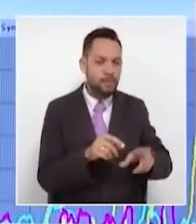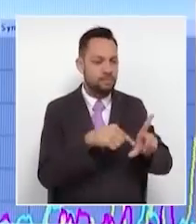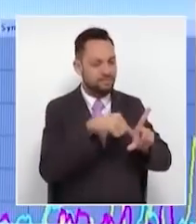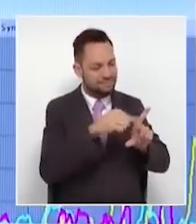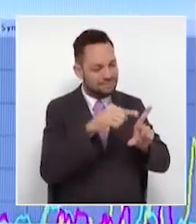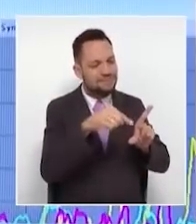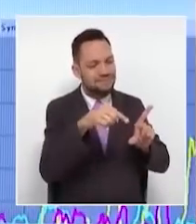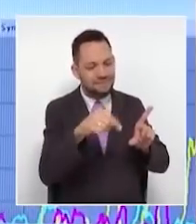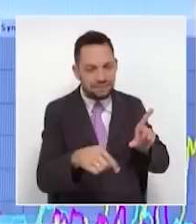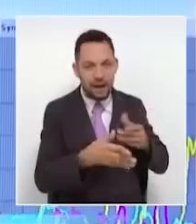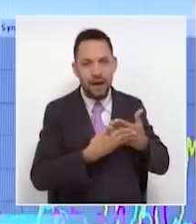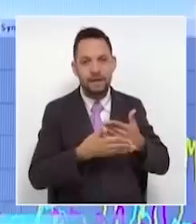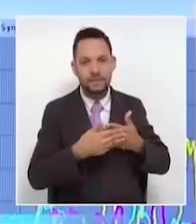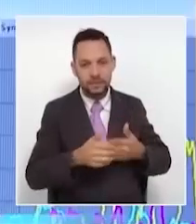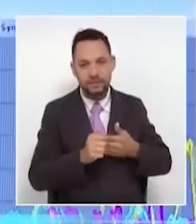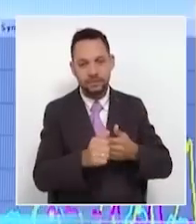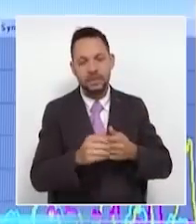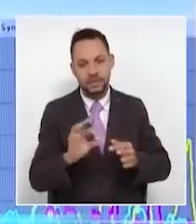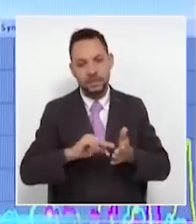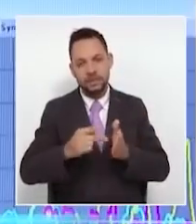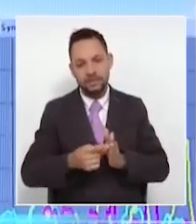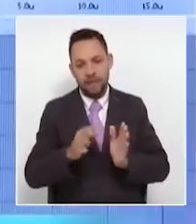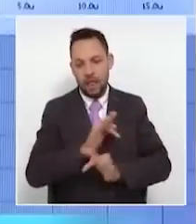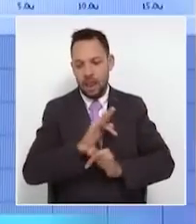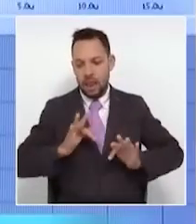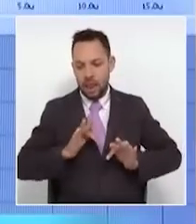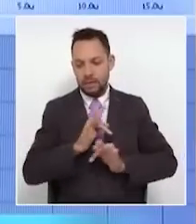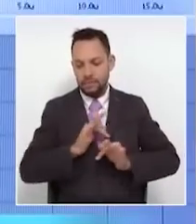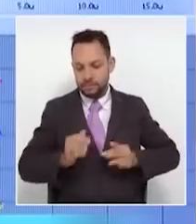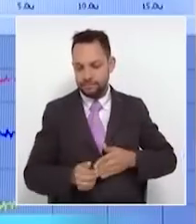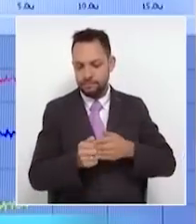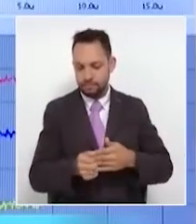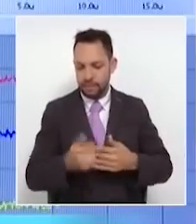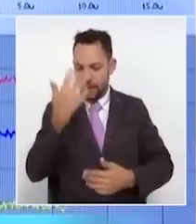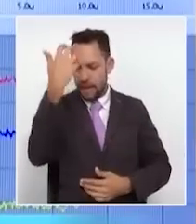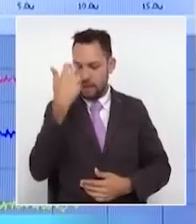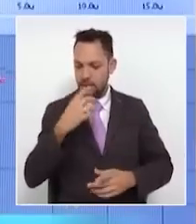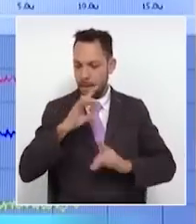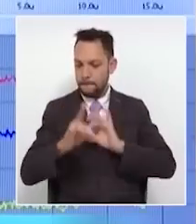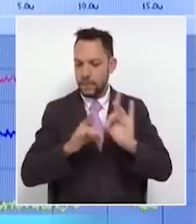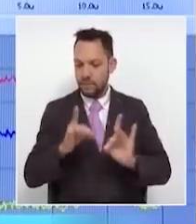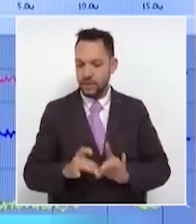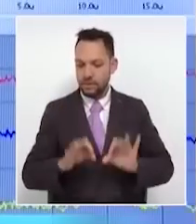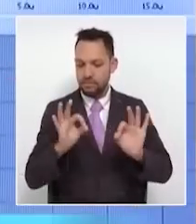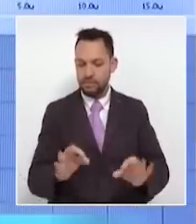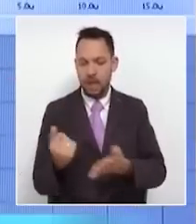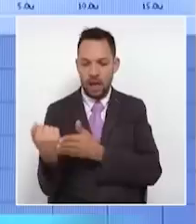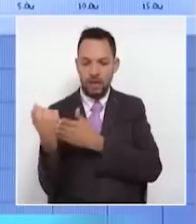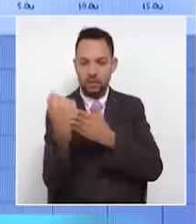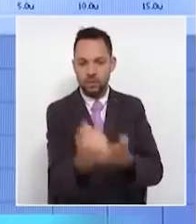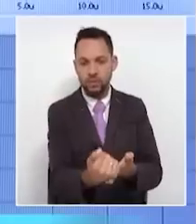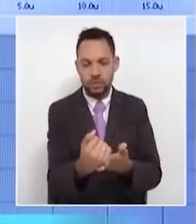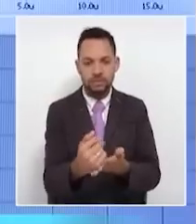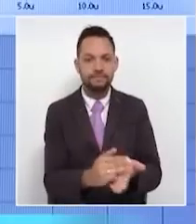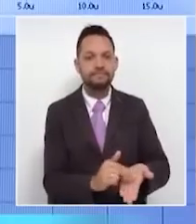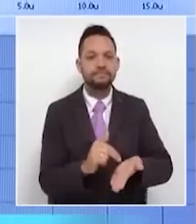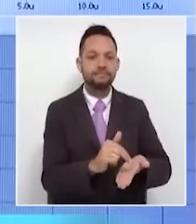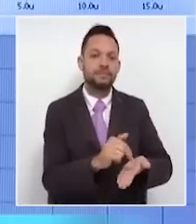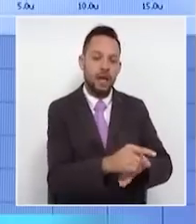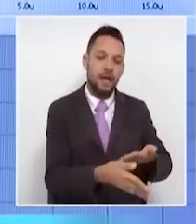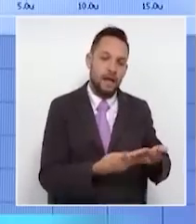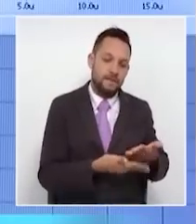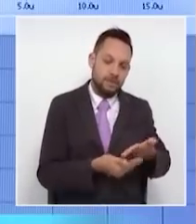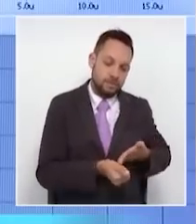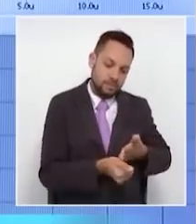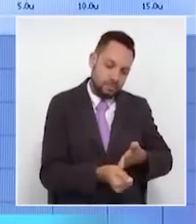establecer un tipo de tratamiento primero hay que hacer un diagnóstico y luego el tratamiento en el diagnóstico no